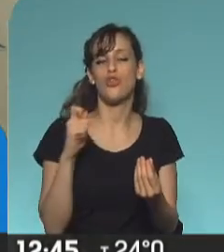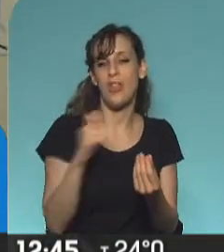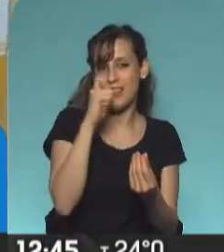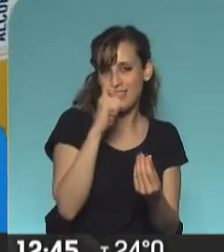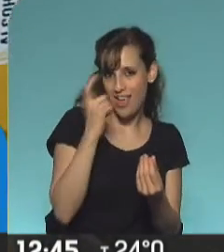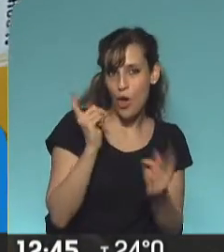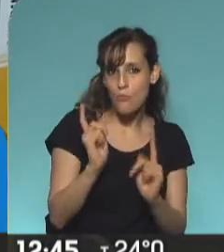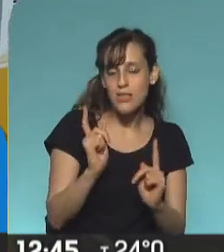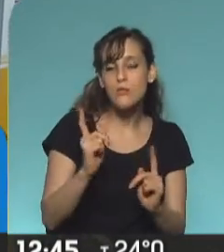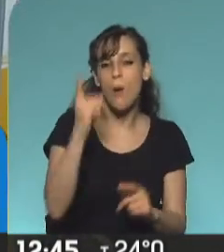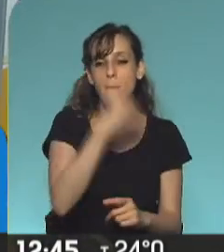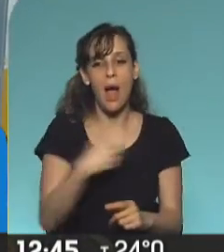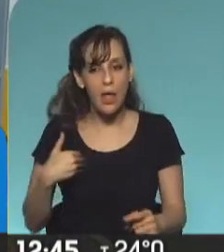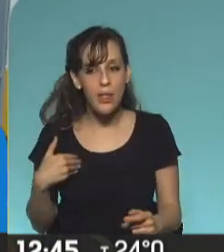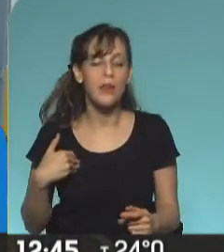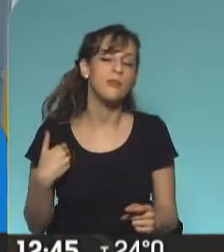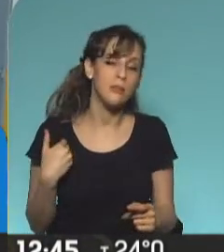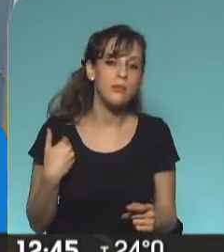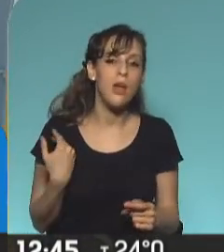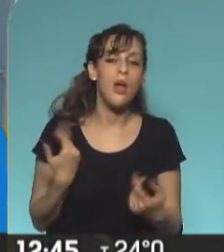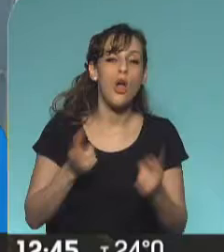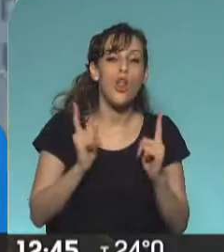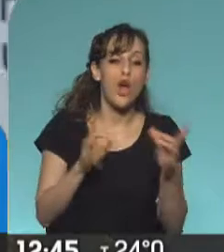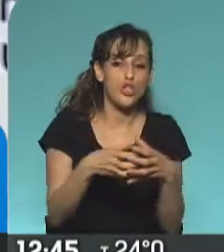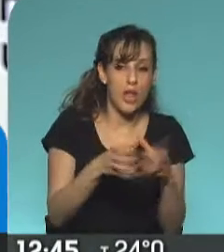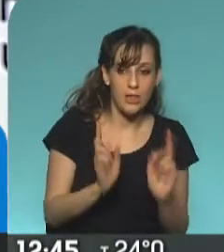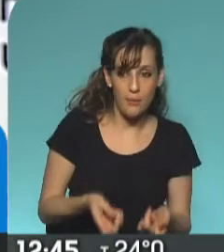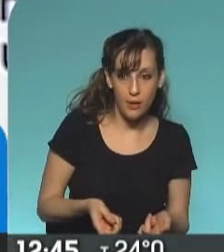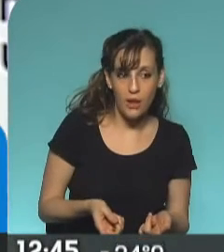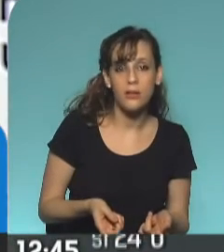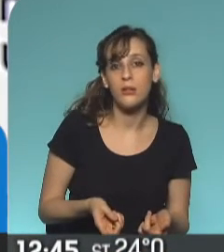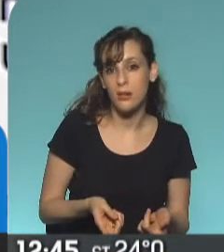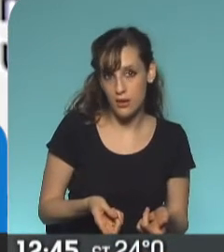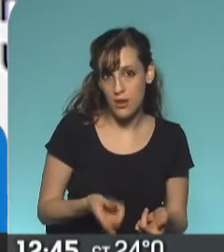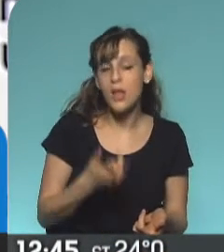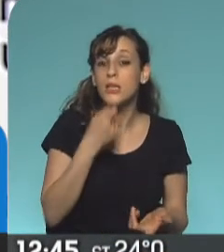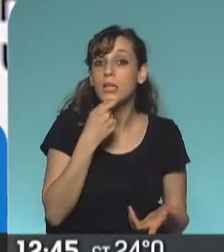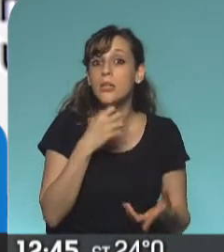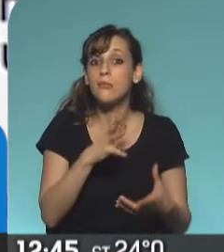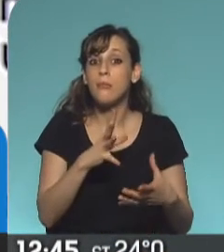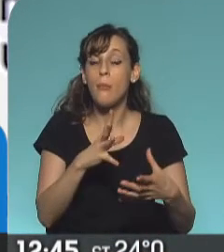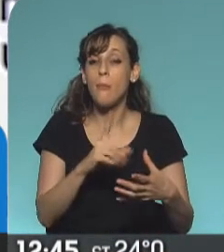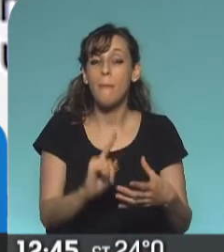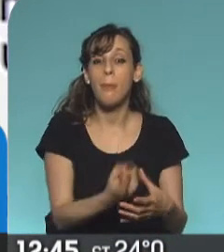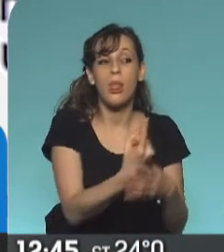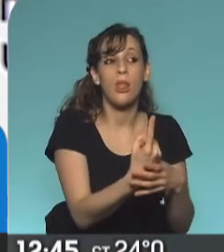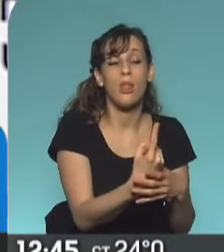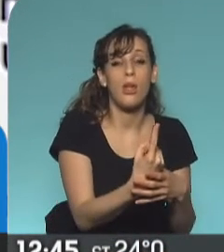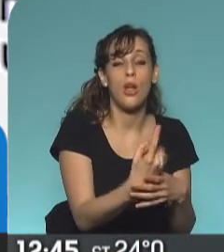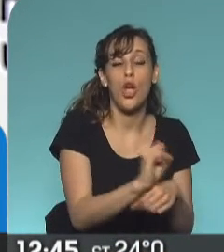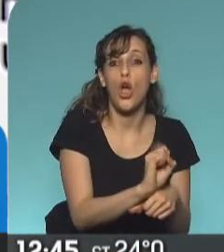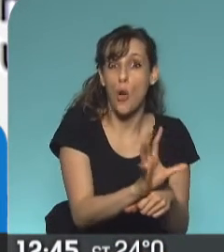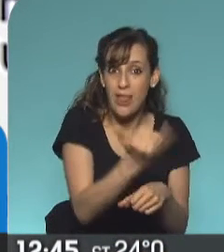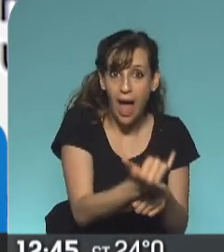quienes en cuanto se enfermen sean identificados se pueden aislar desde ya que para nosotros es